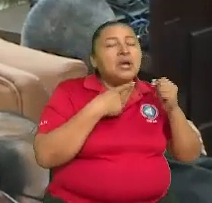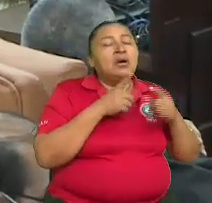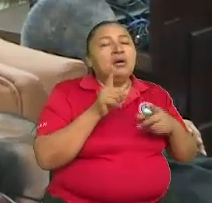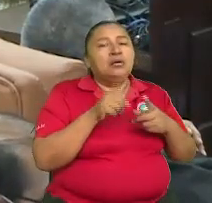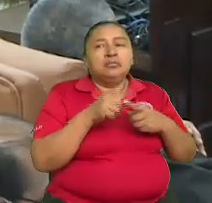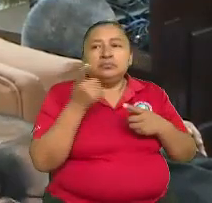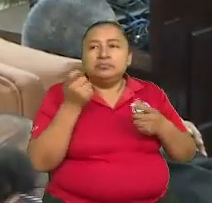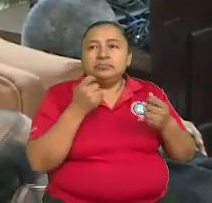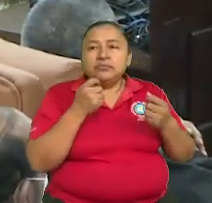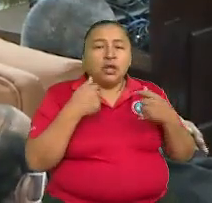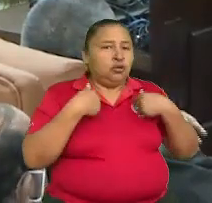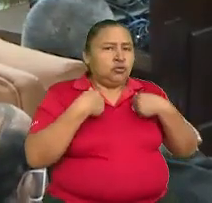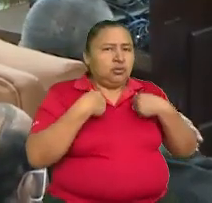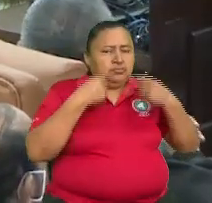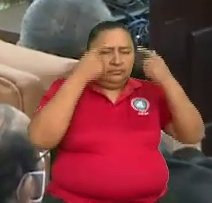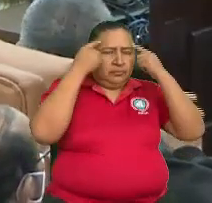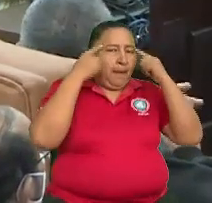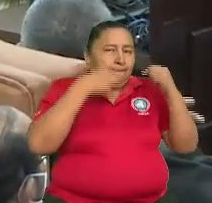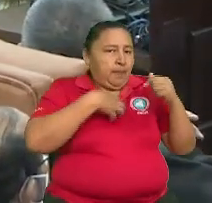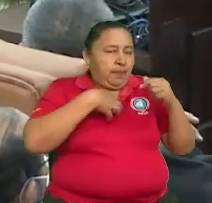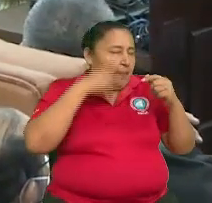sin ideas preconcebidas,